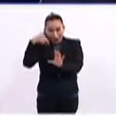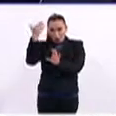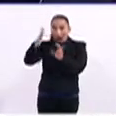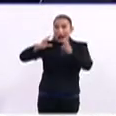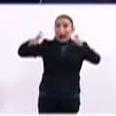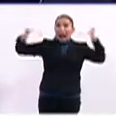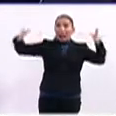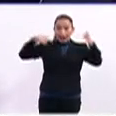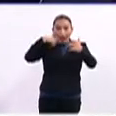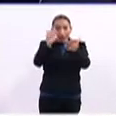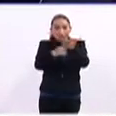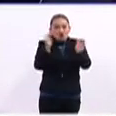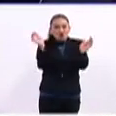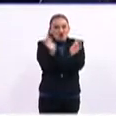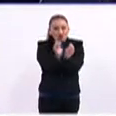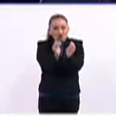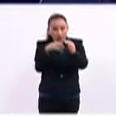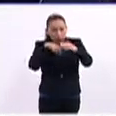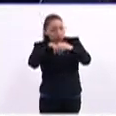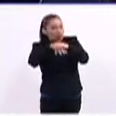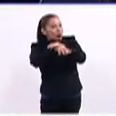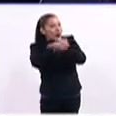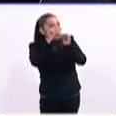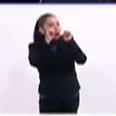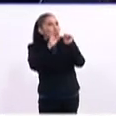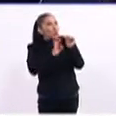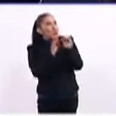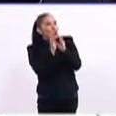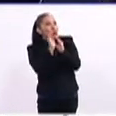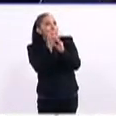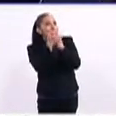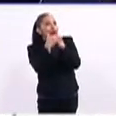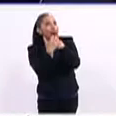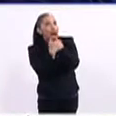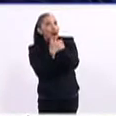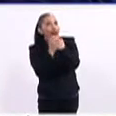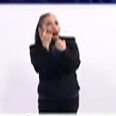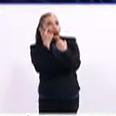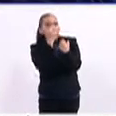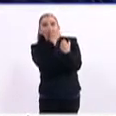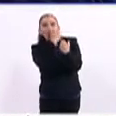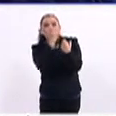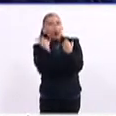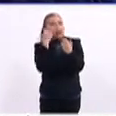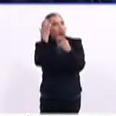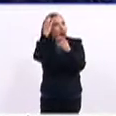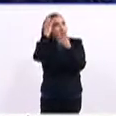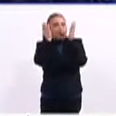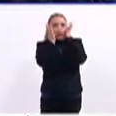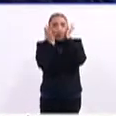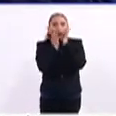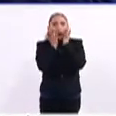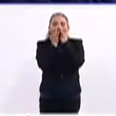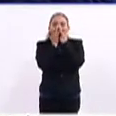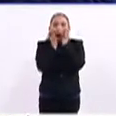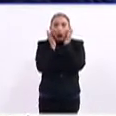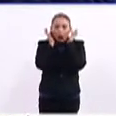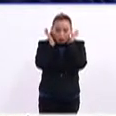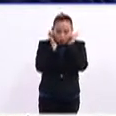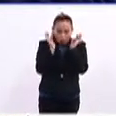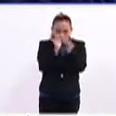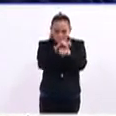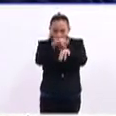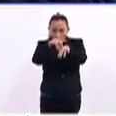la monumental. Entonces, los ciegos pueden recorrer sus ojos, su cabeza, su nariz, los